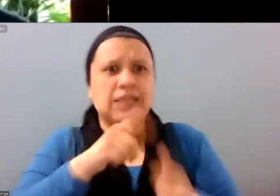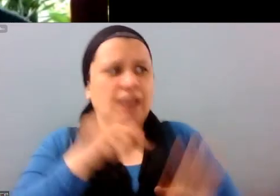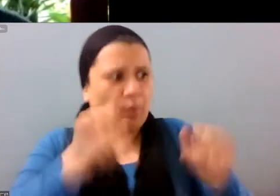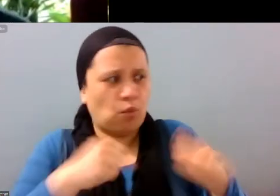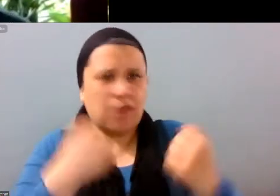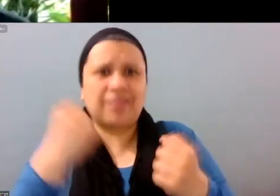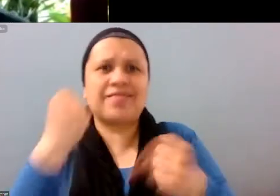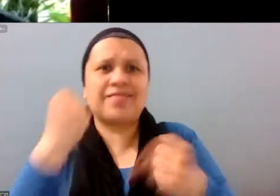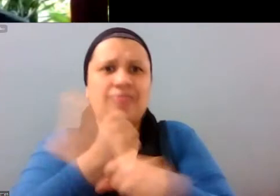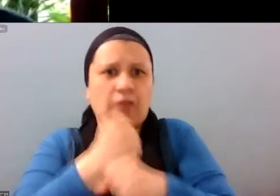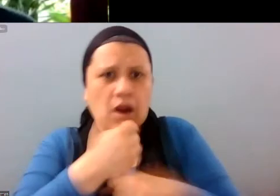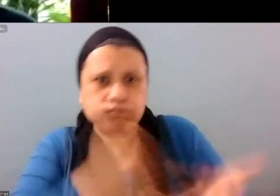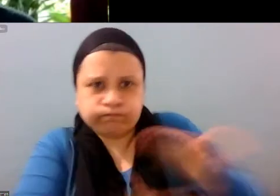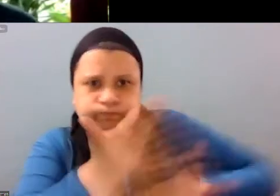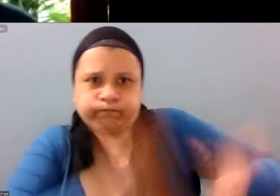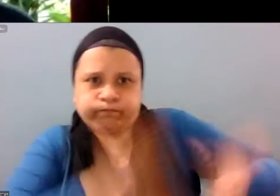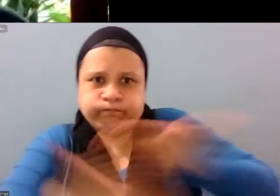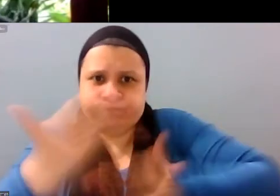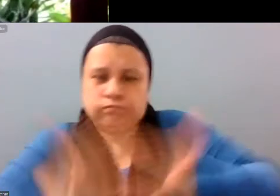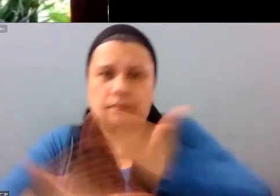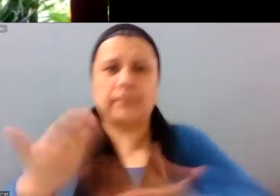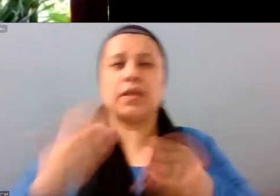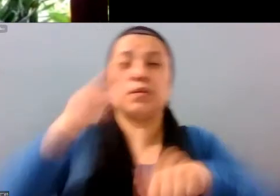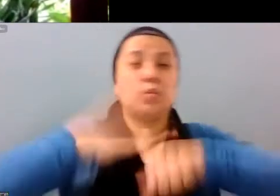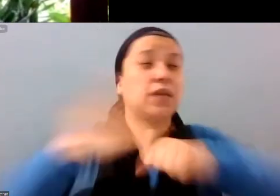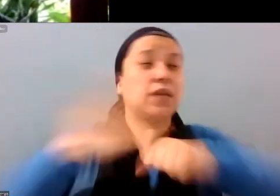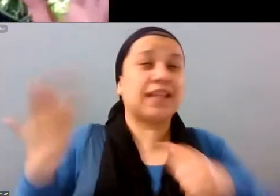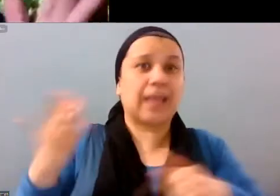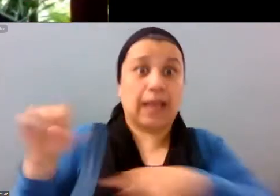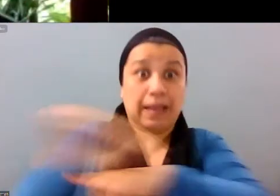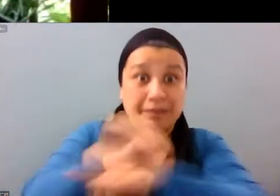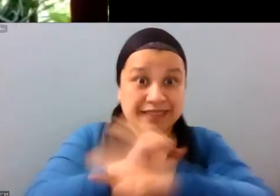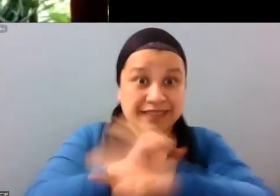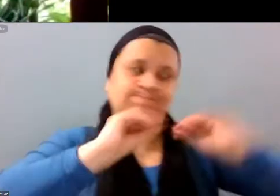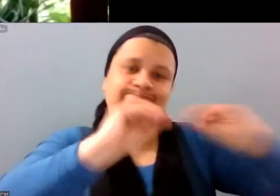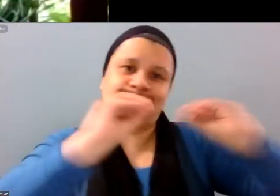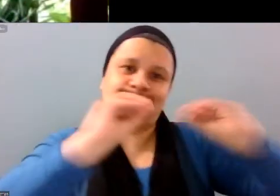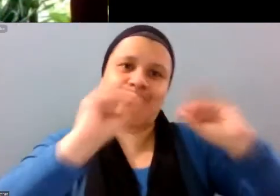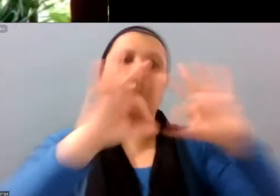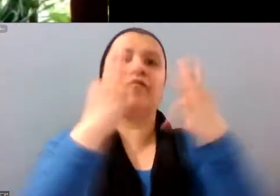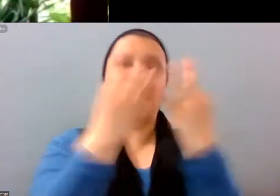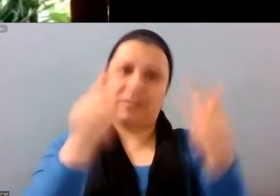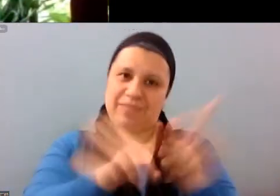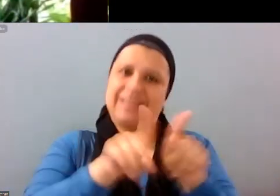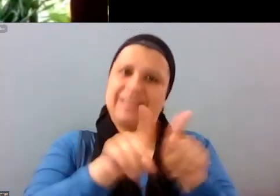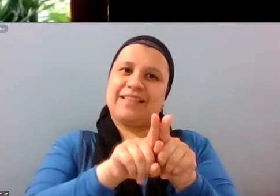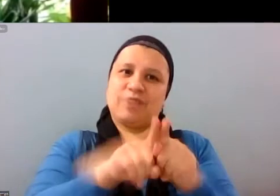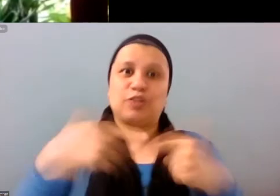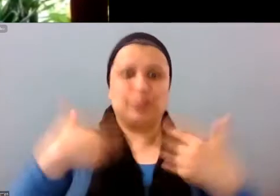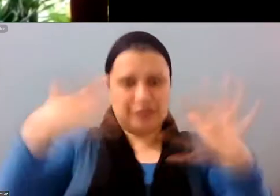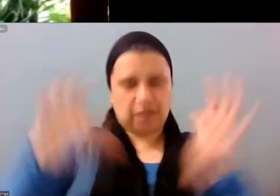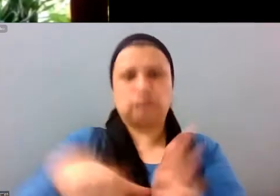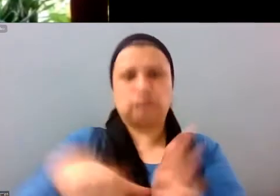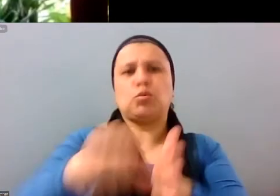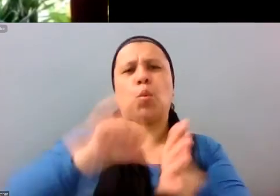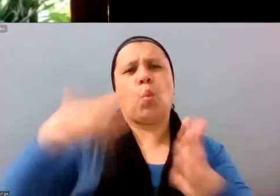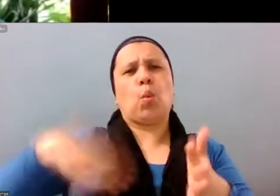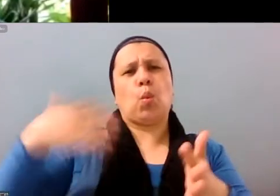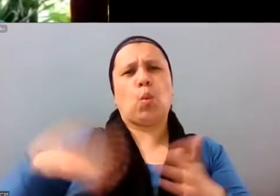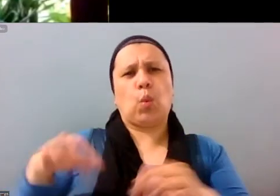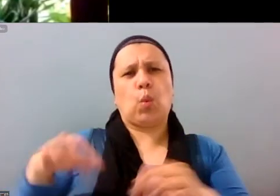y sobre todo la capacitación a las familias hace un rato destaque el apoyo maravilloso que se hizo una capacitación